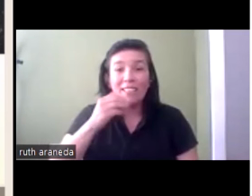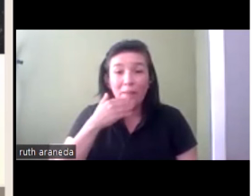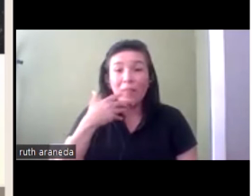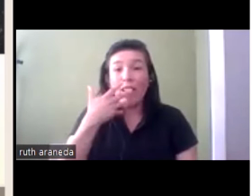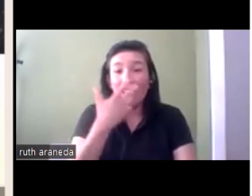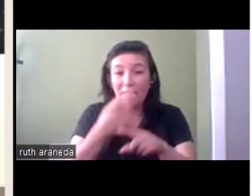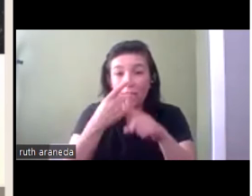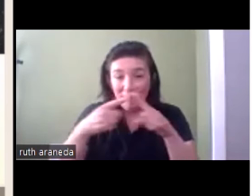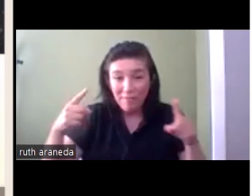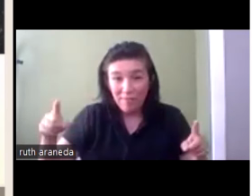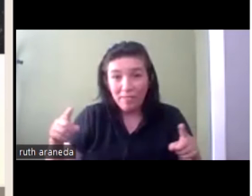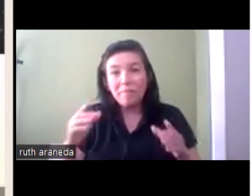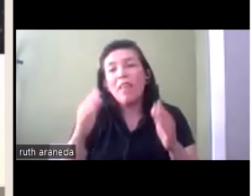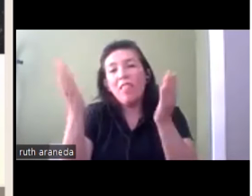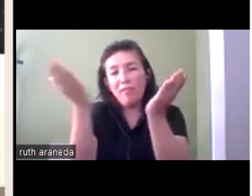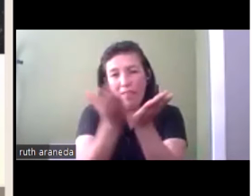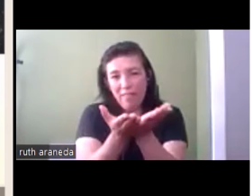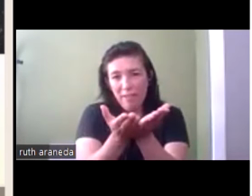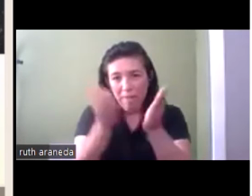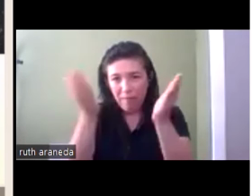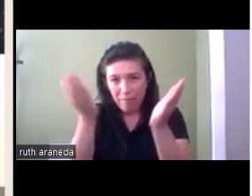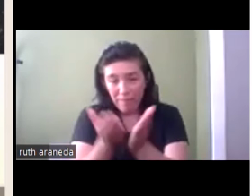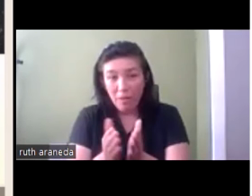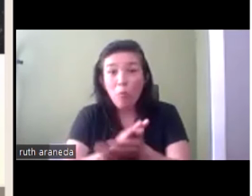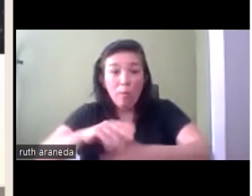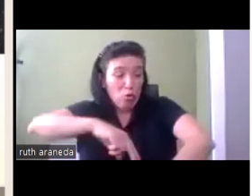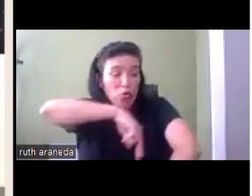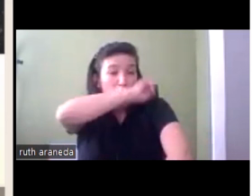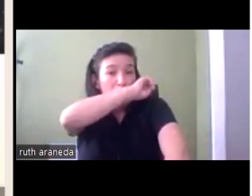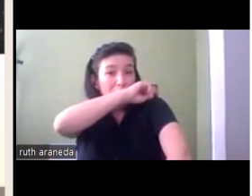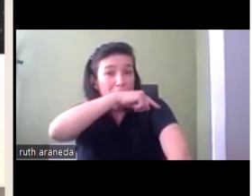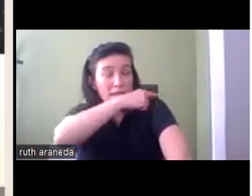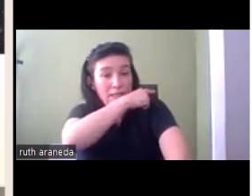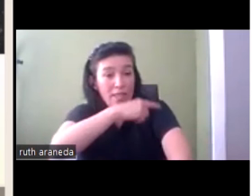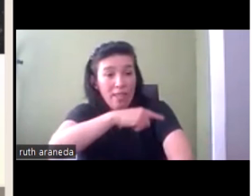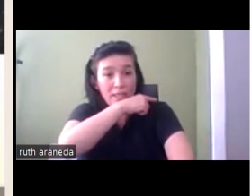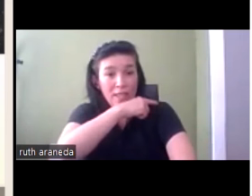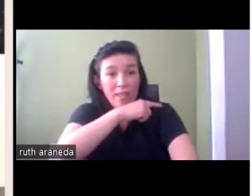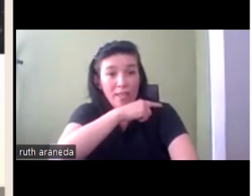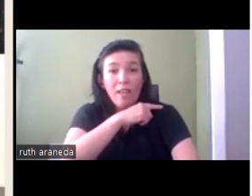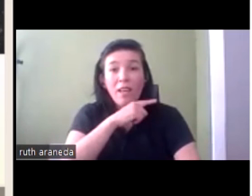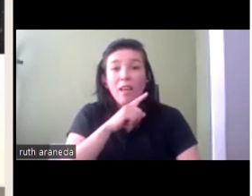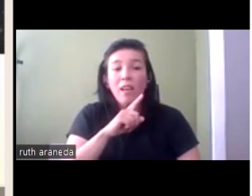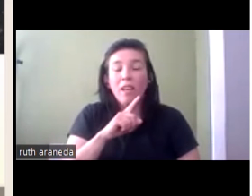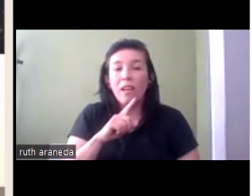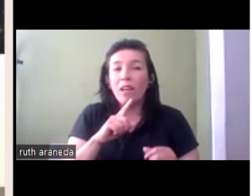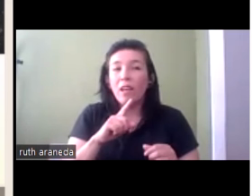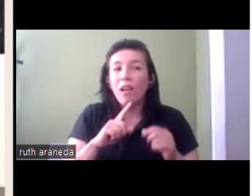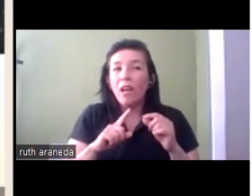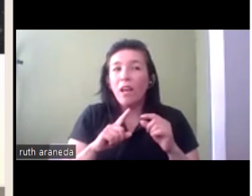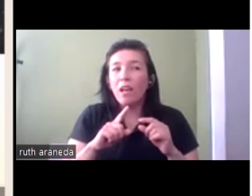respecto a los valles, ¿ya? Si bien en el norte se ha planteado cierta no armonía, sino